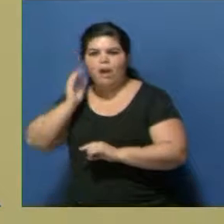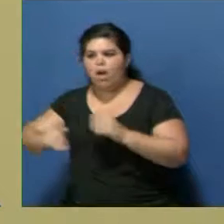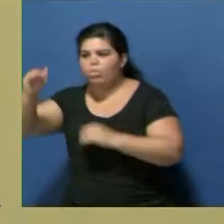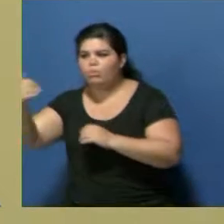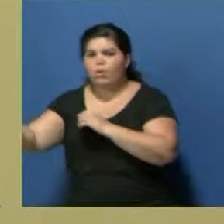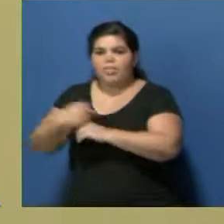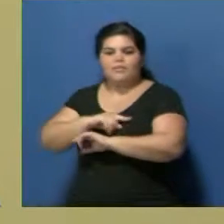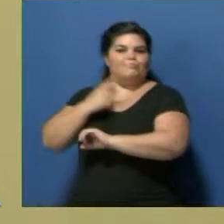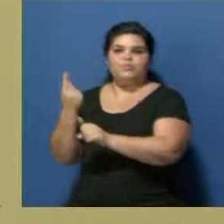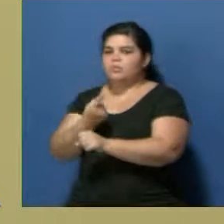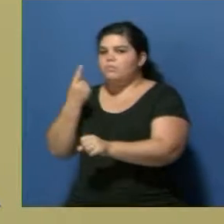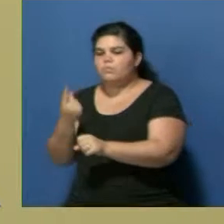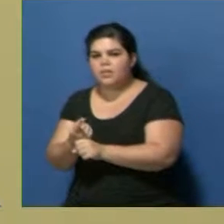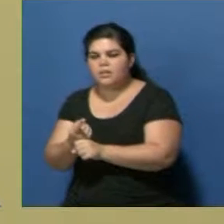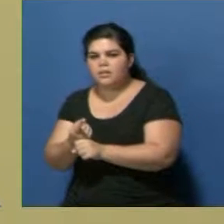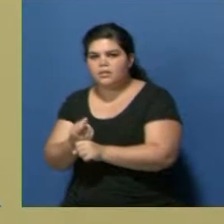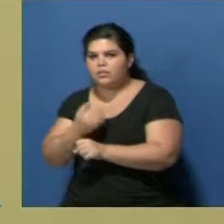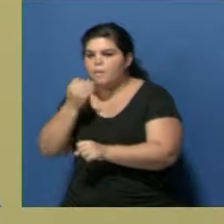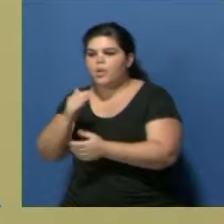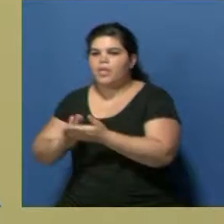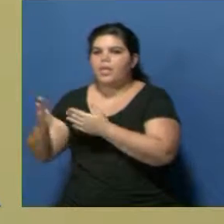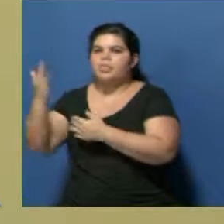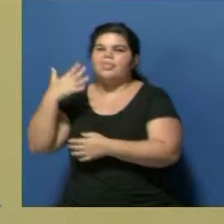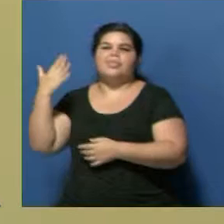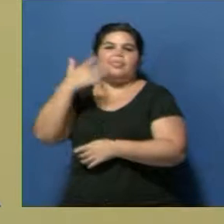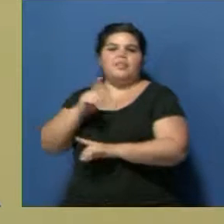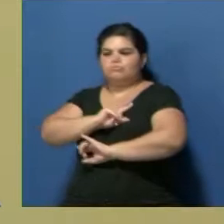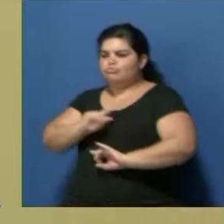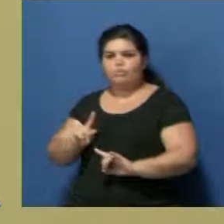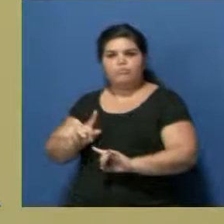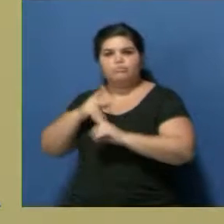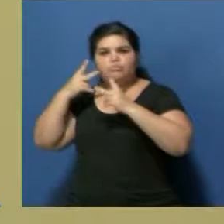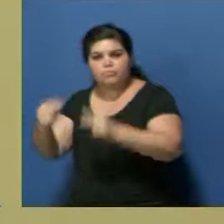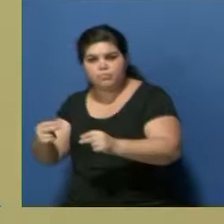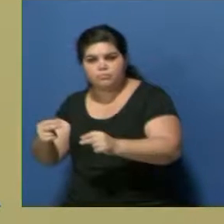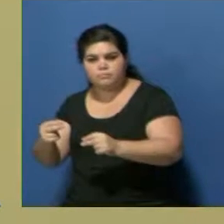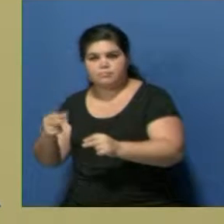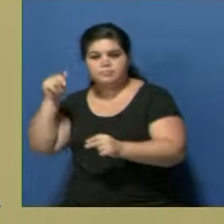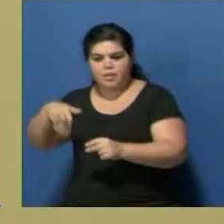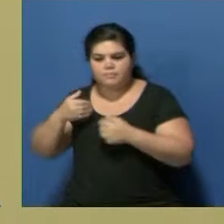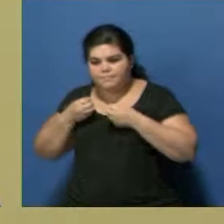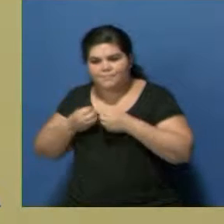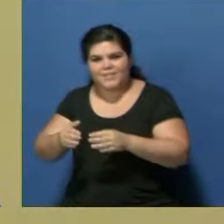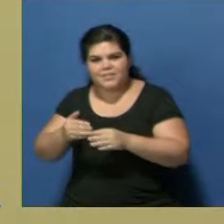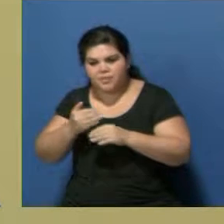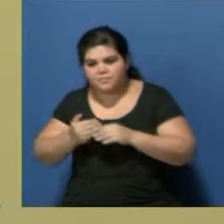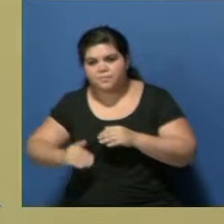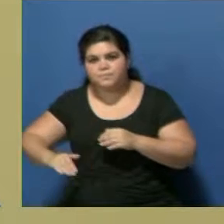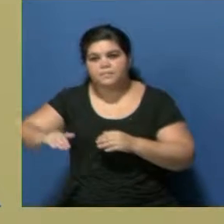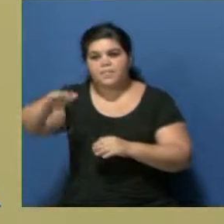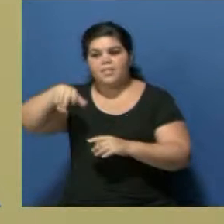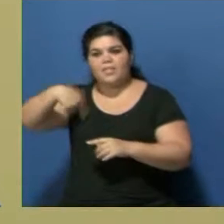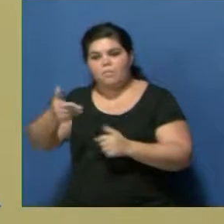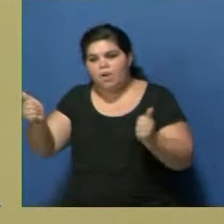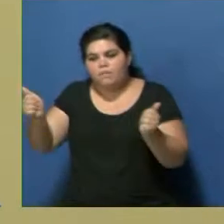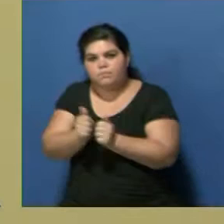ninguna explicación o ninguna excusa puede hacer nada con ellos, y se parte desde acá, desde ahí. Y después con el acompañamiento, la